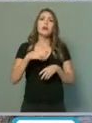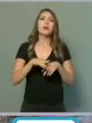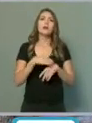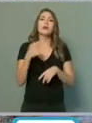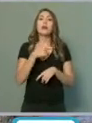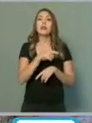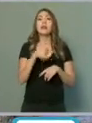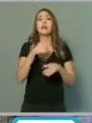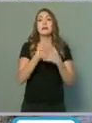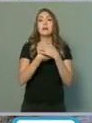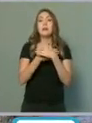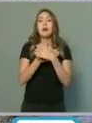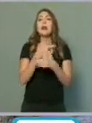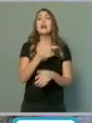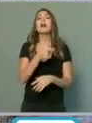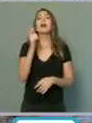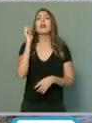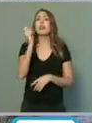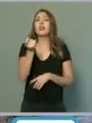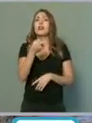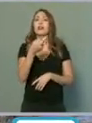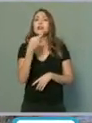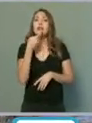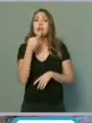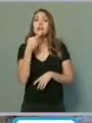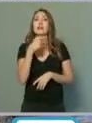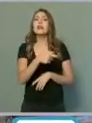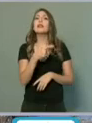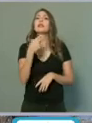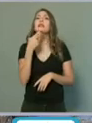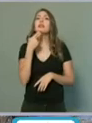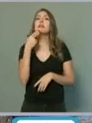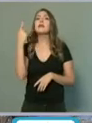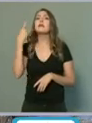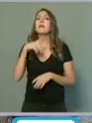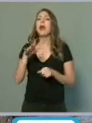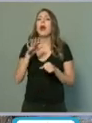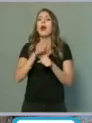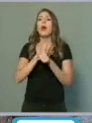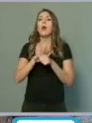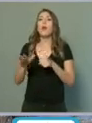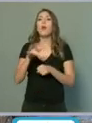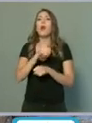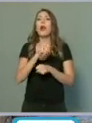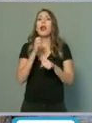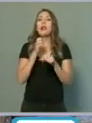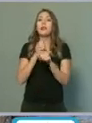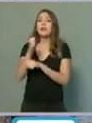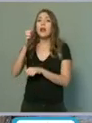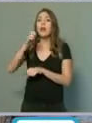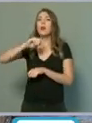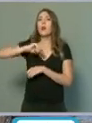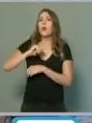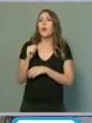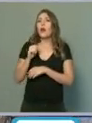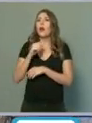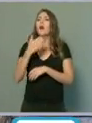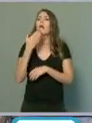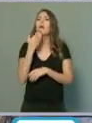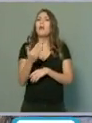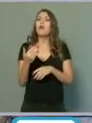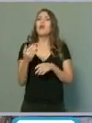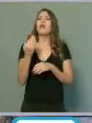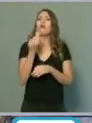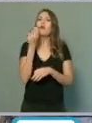un sensor biológico. Ellas lo que nos van a decir es cuál es el estado que guarda lo que es la flora y en algunos casos la fauna en